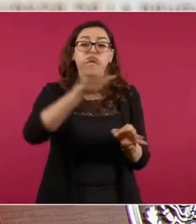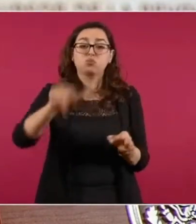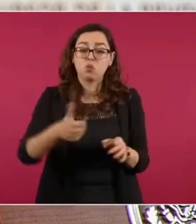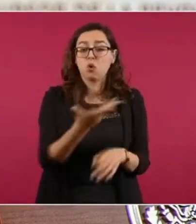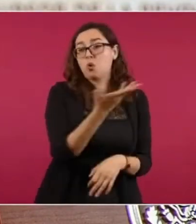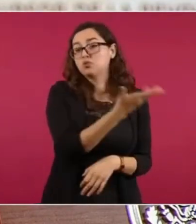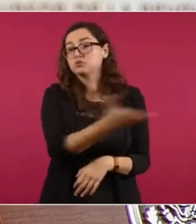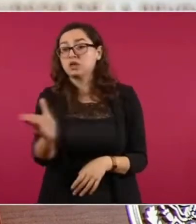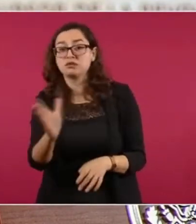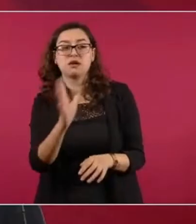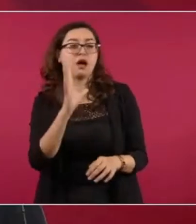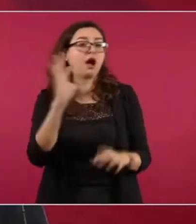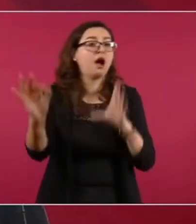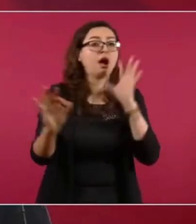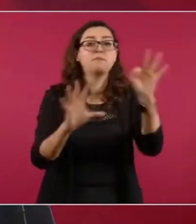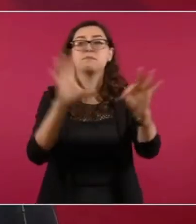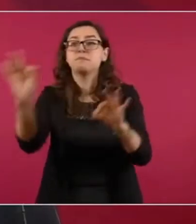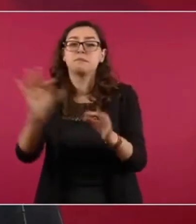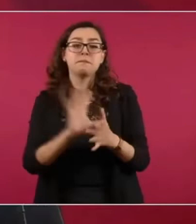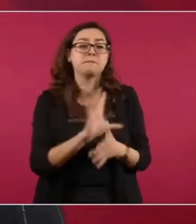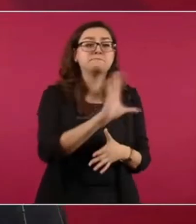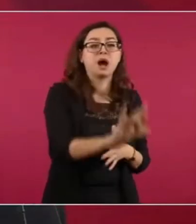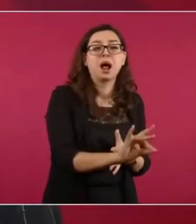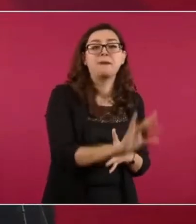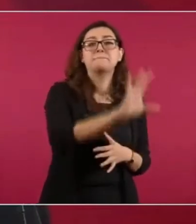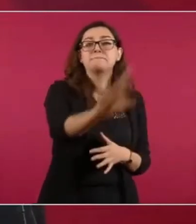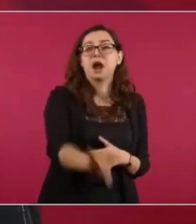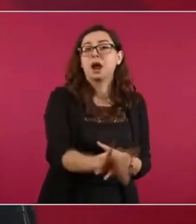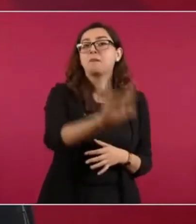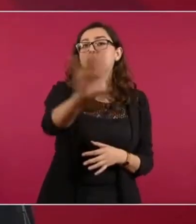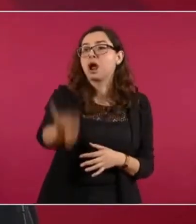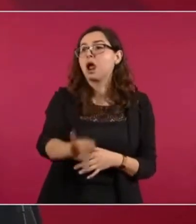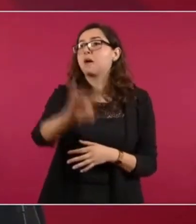corran la voz con sus vecinos,